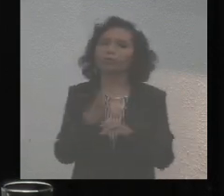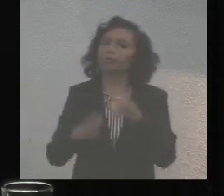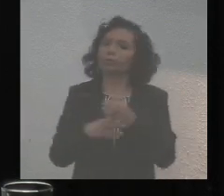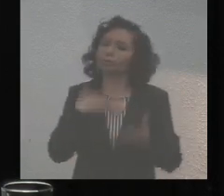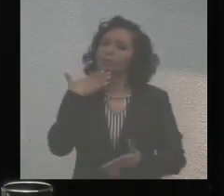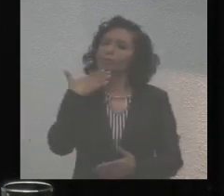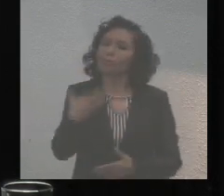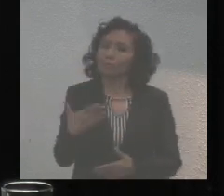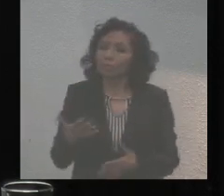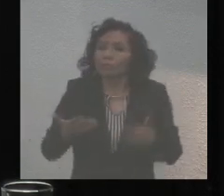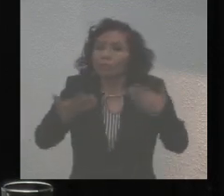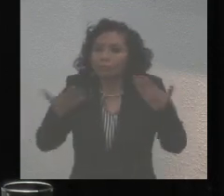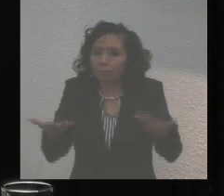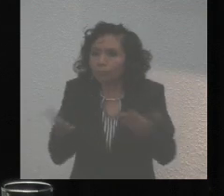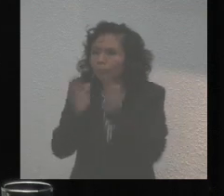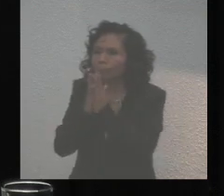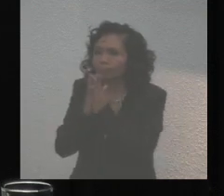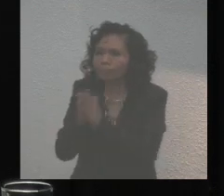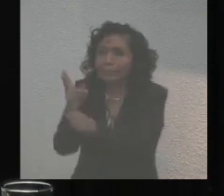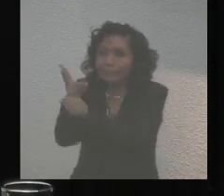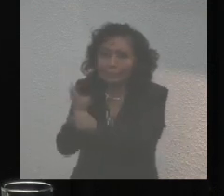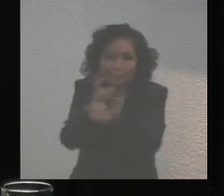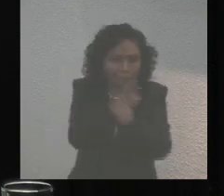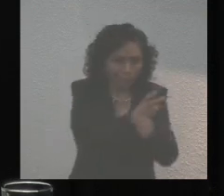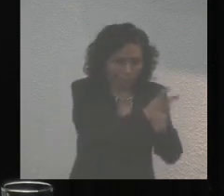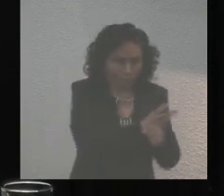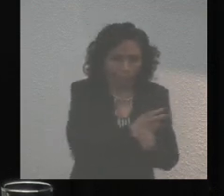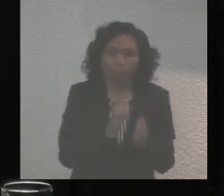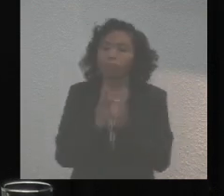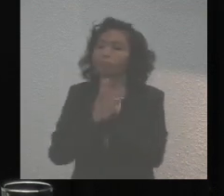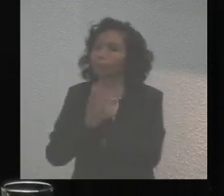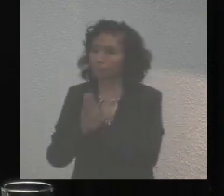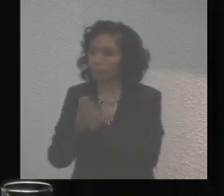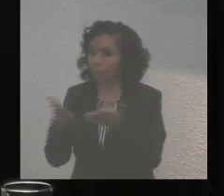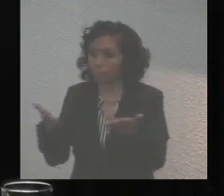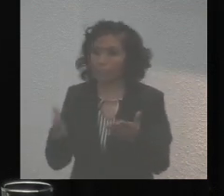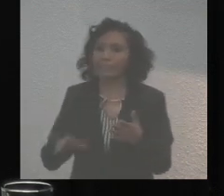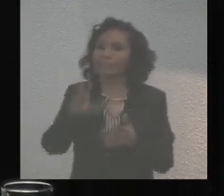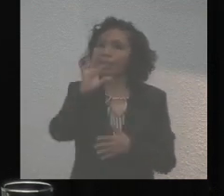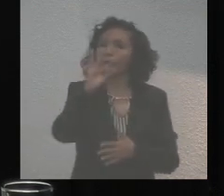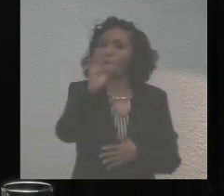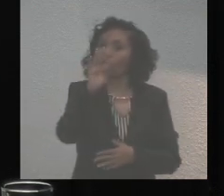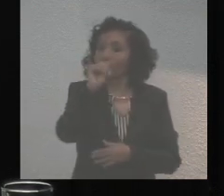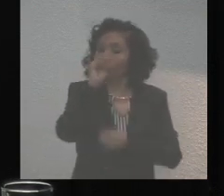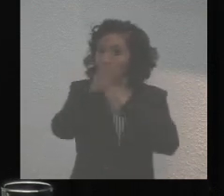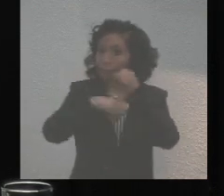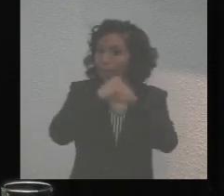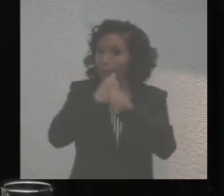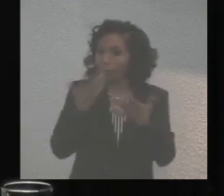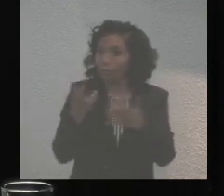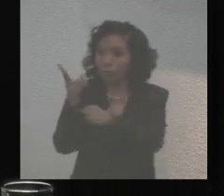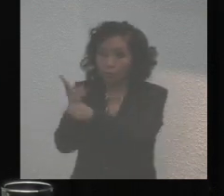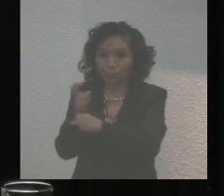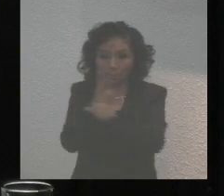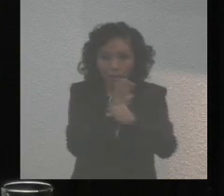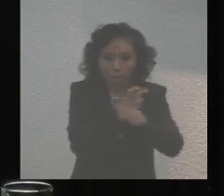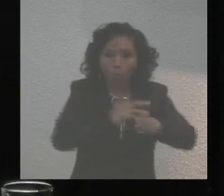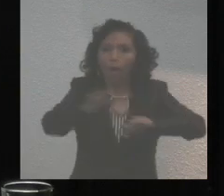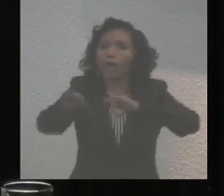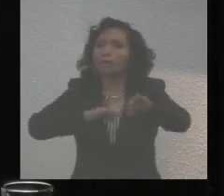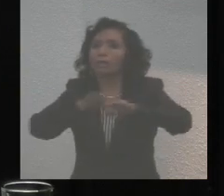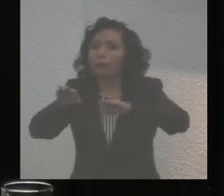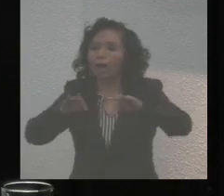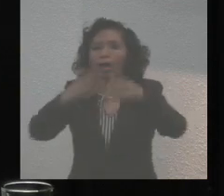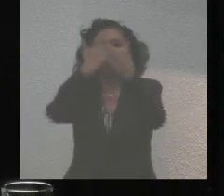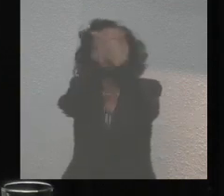Permítame entonces invitarlas, permítanme en este aniversario tan importante invitarlos a trabajar por